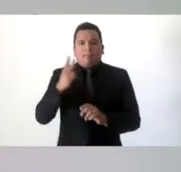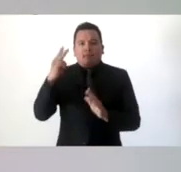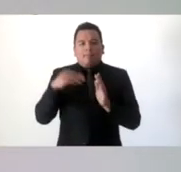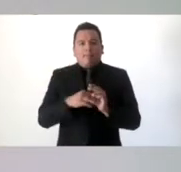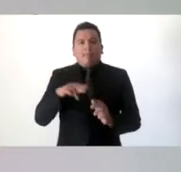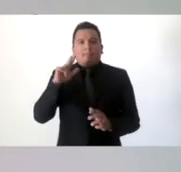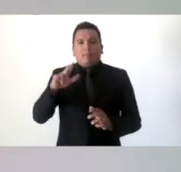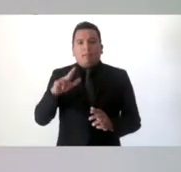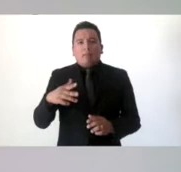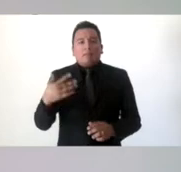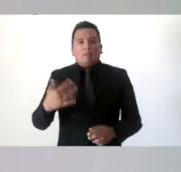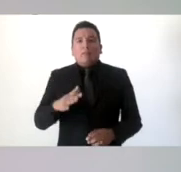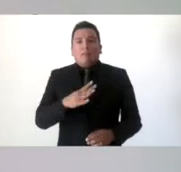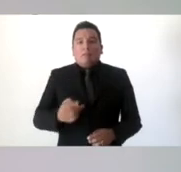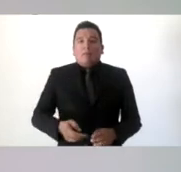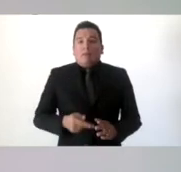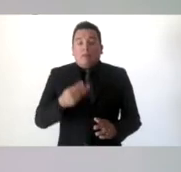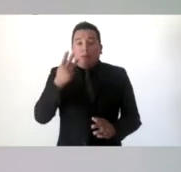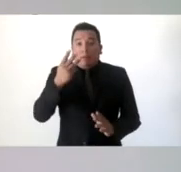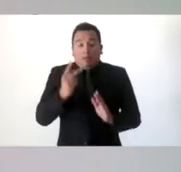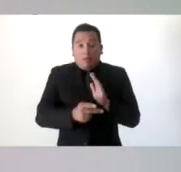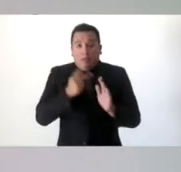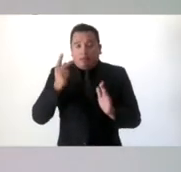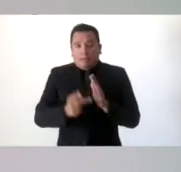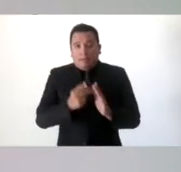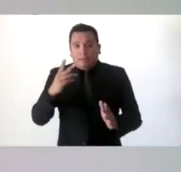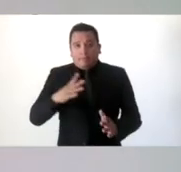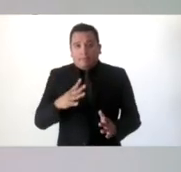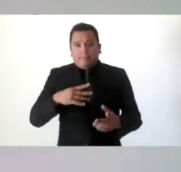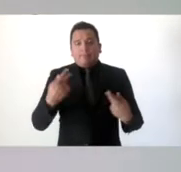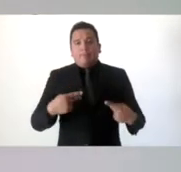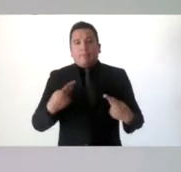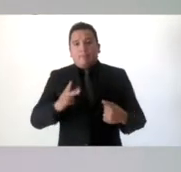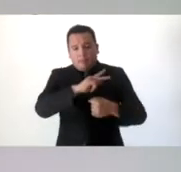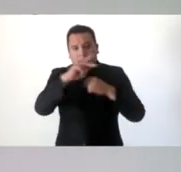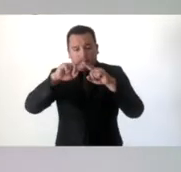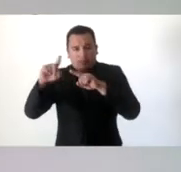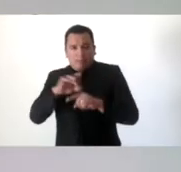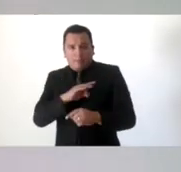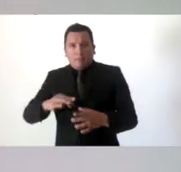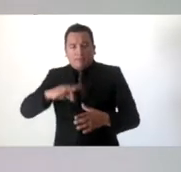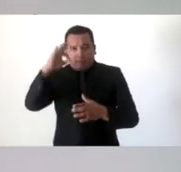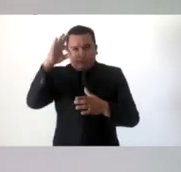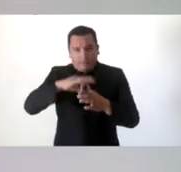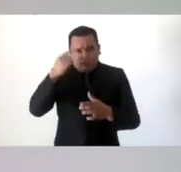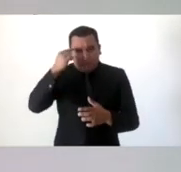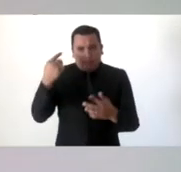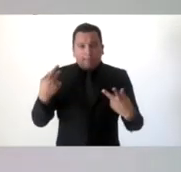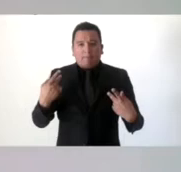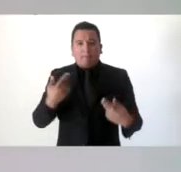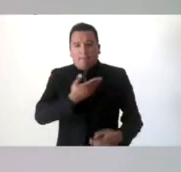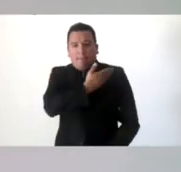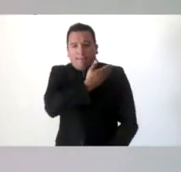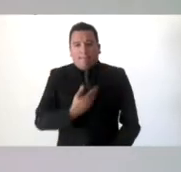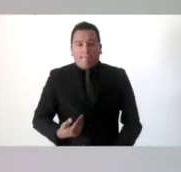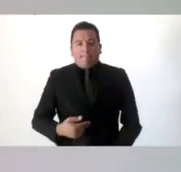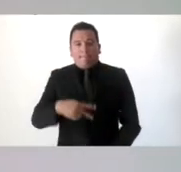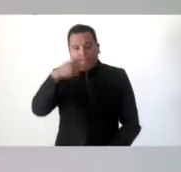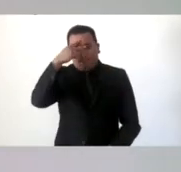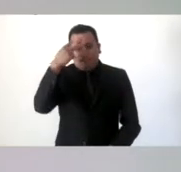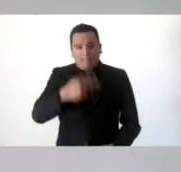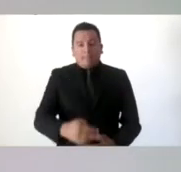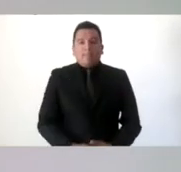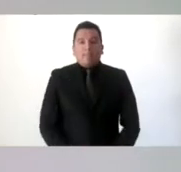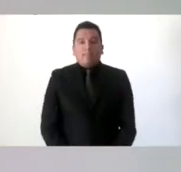2018 fue la tercera oportunidad que tuvieron los mexicanos residentes en el extranjero de votar para presidente de la República, la primera